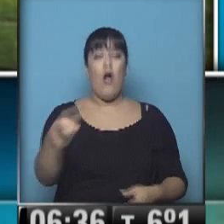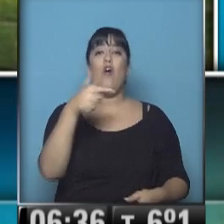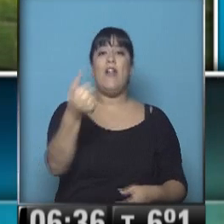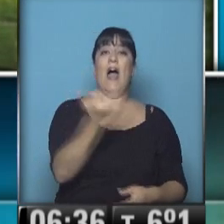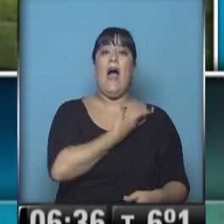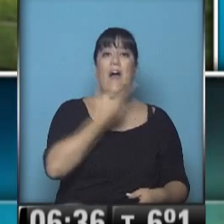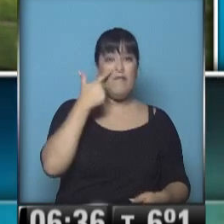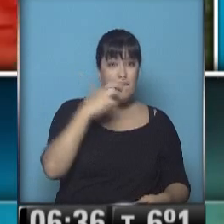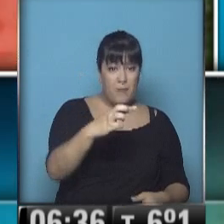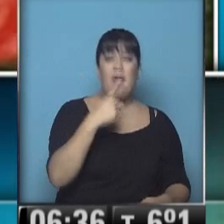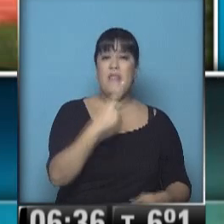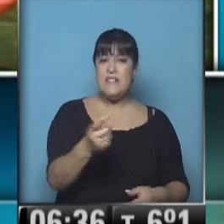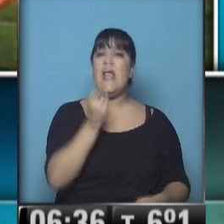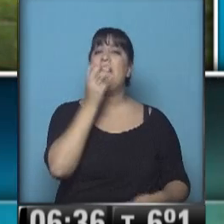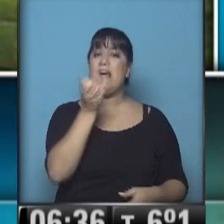aseguró Echegaray.